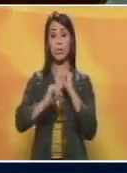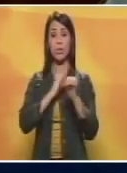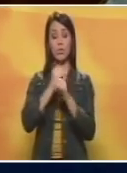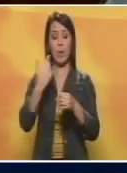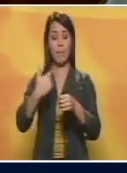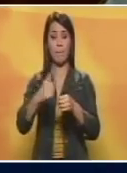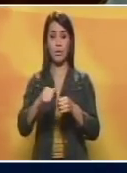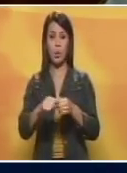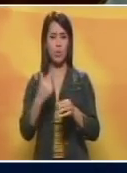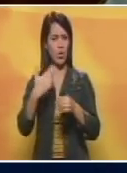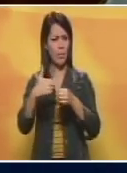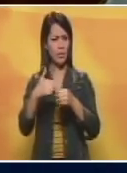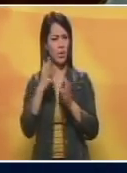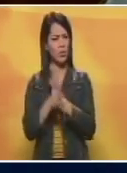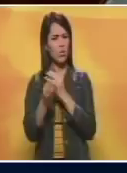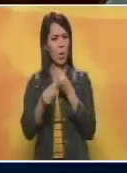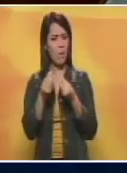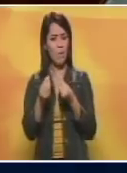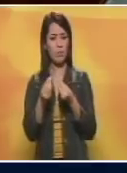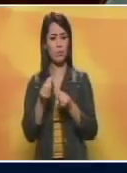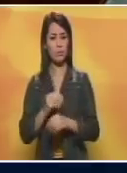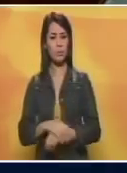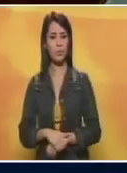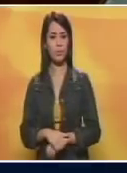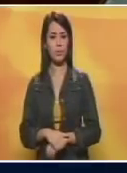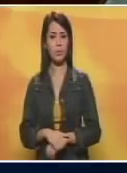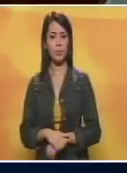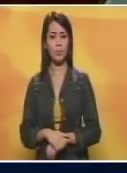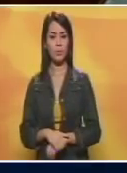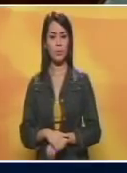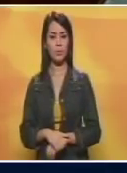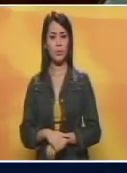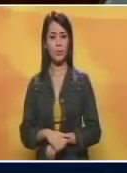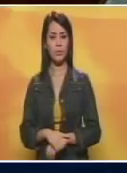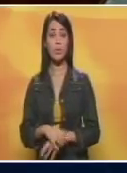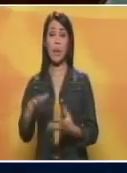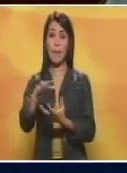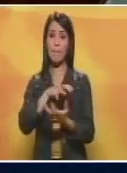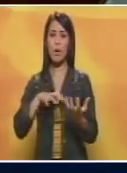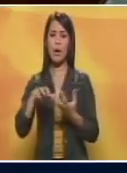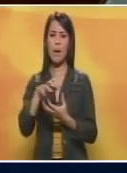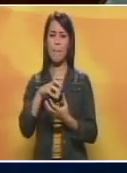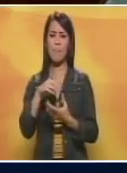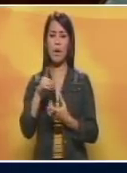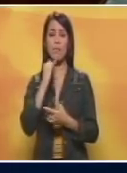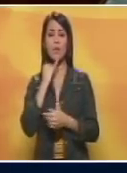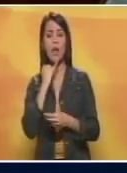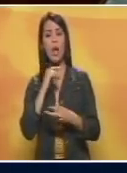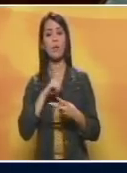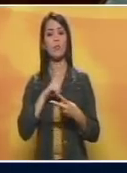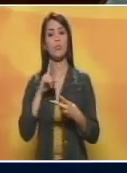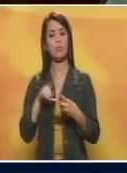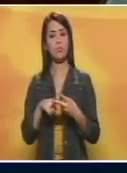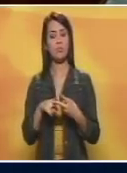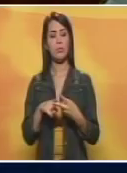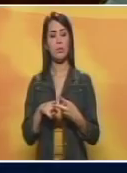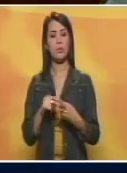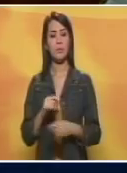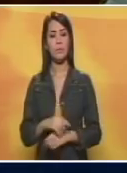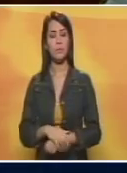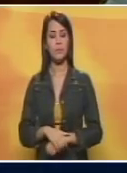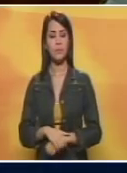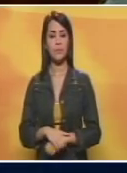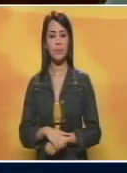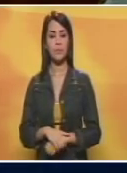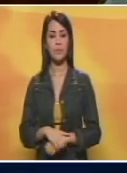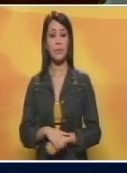si a toda la volatilidad del mediodía toda la volatilidad del problema de irán con arabia saudita que se transfiere en el reflejo el peso